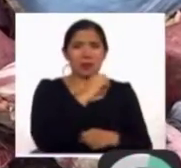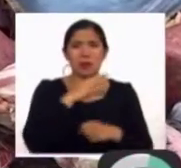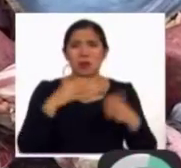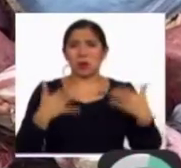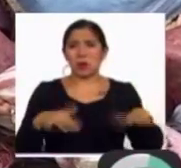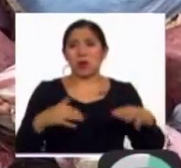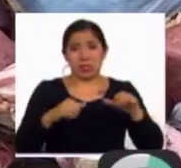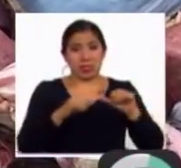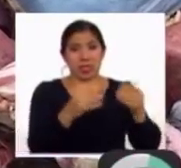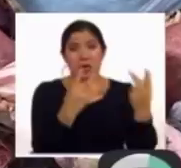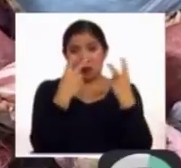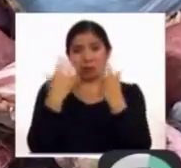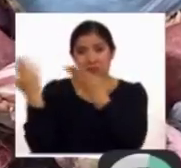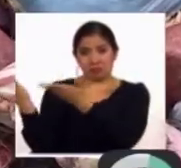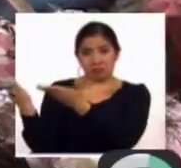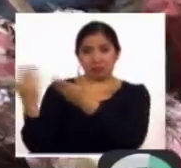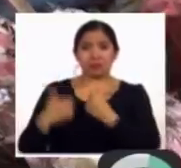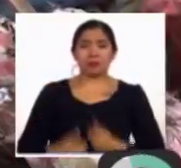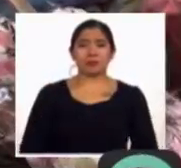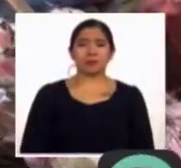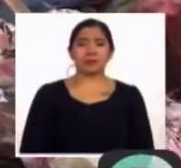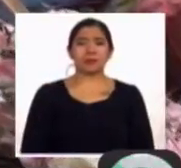así.